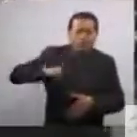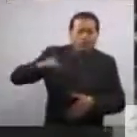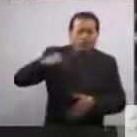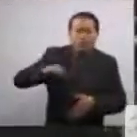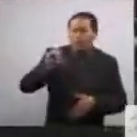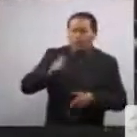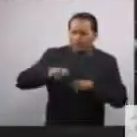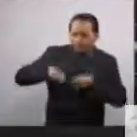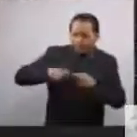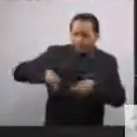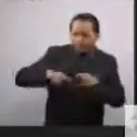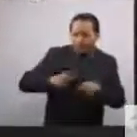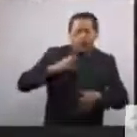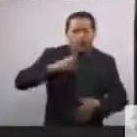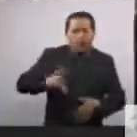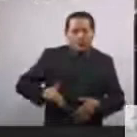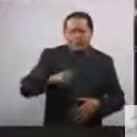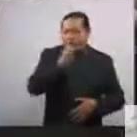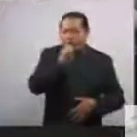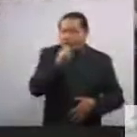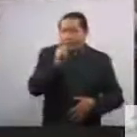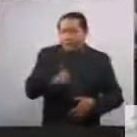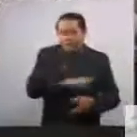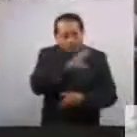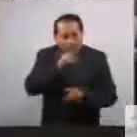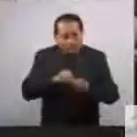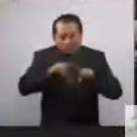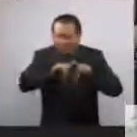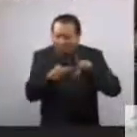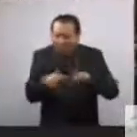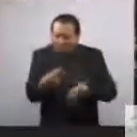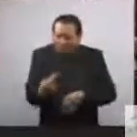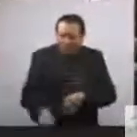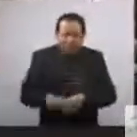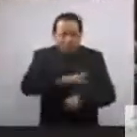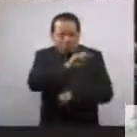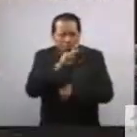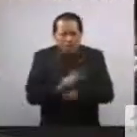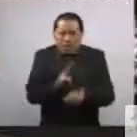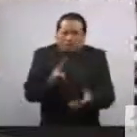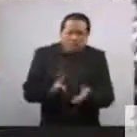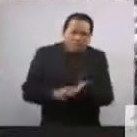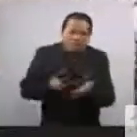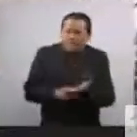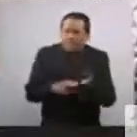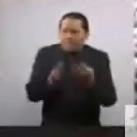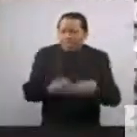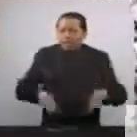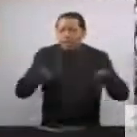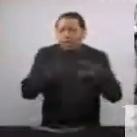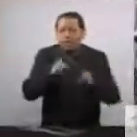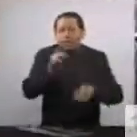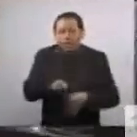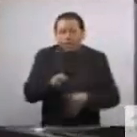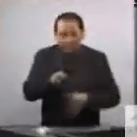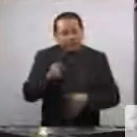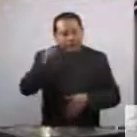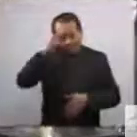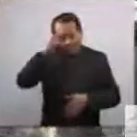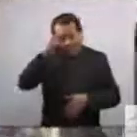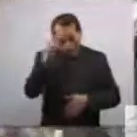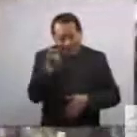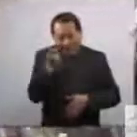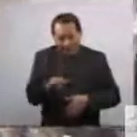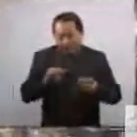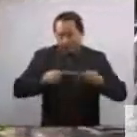ancestros. La joya invaluable de este gran país, sin duda, son nuestros indígenas. Que vivan los pueblos